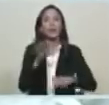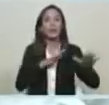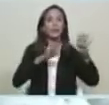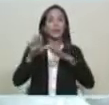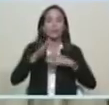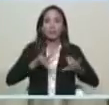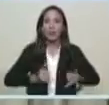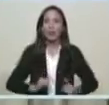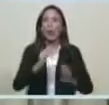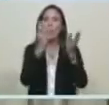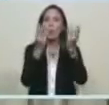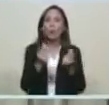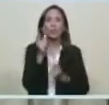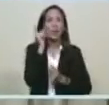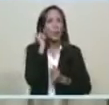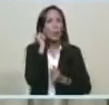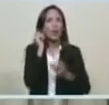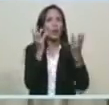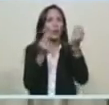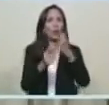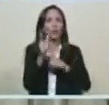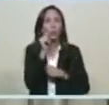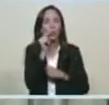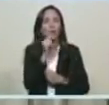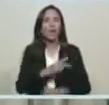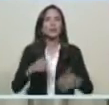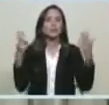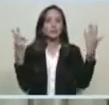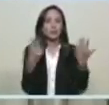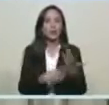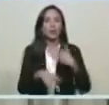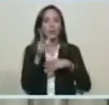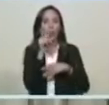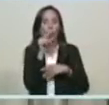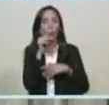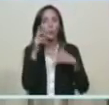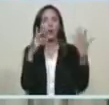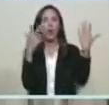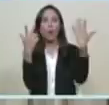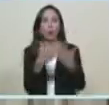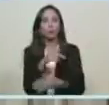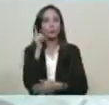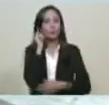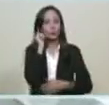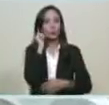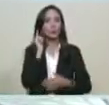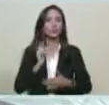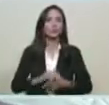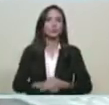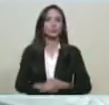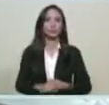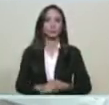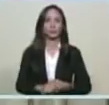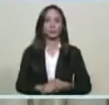cuántas hembras tuvo cuántos varones siete varones y ocho hembras